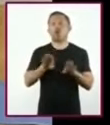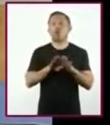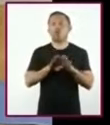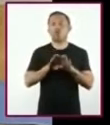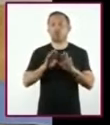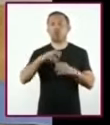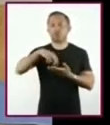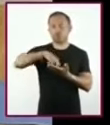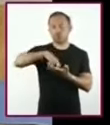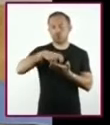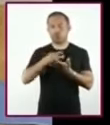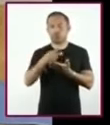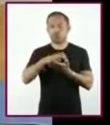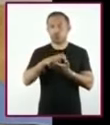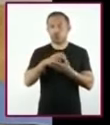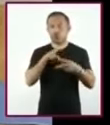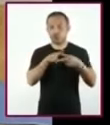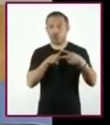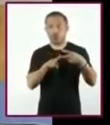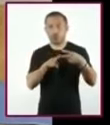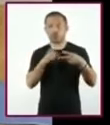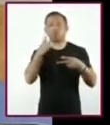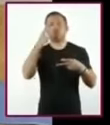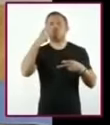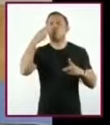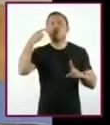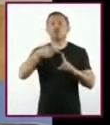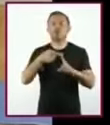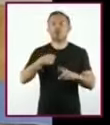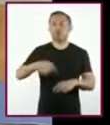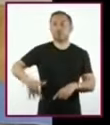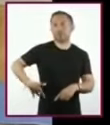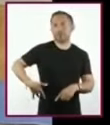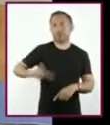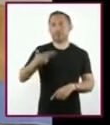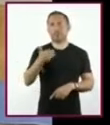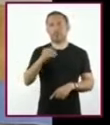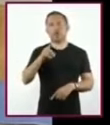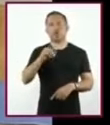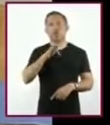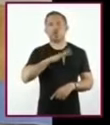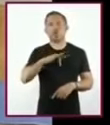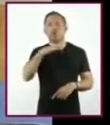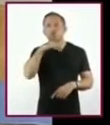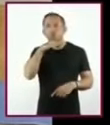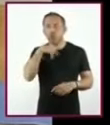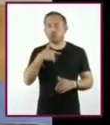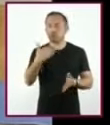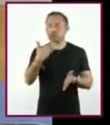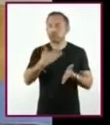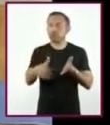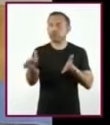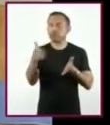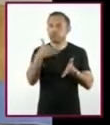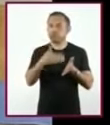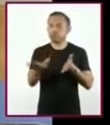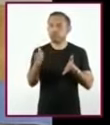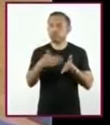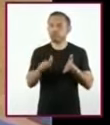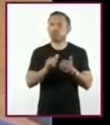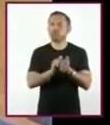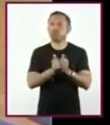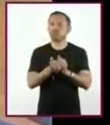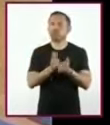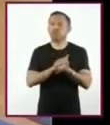hígado para ayudar a que su proceso de purificación sea más eficiente. Y en